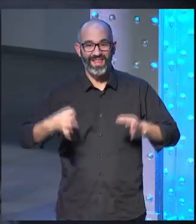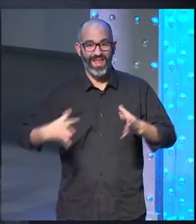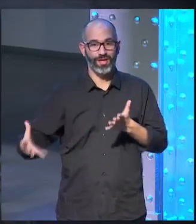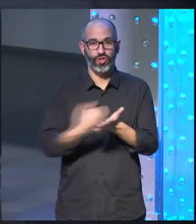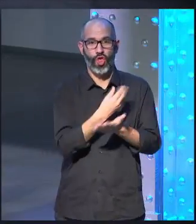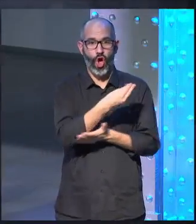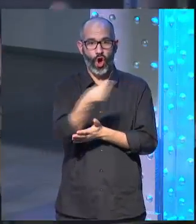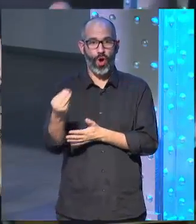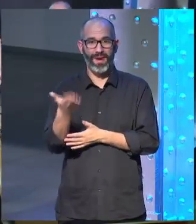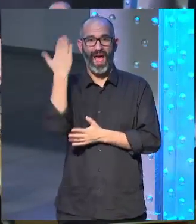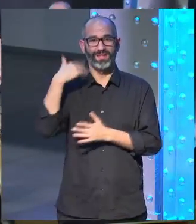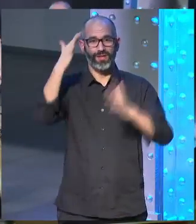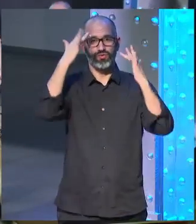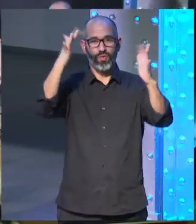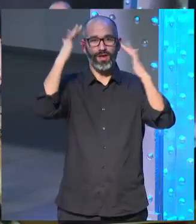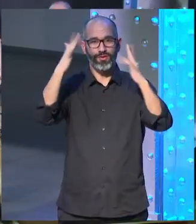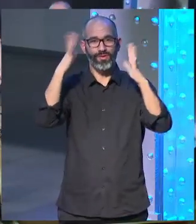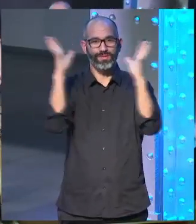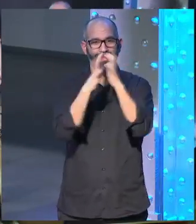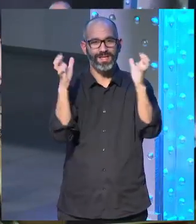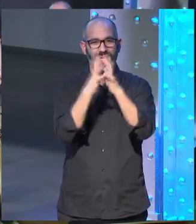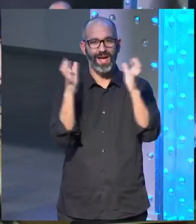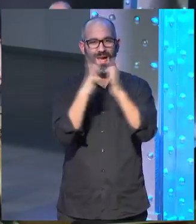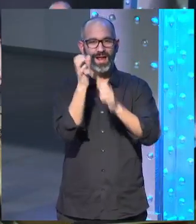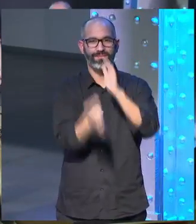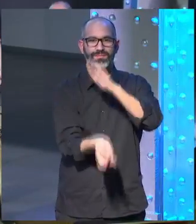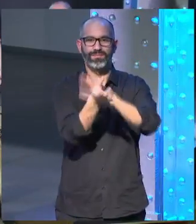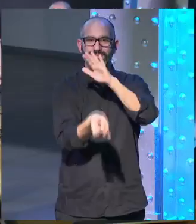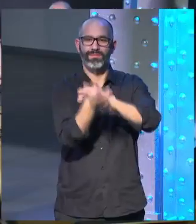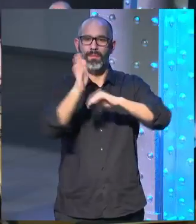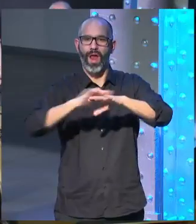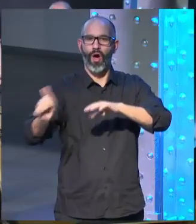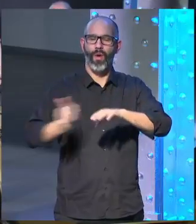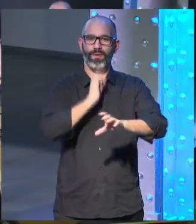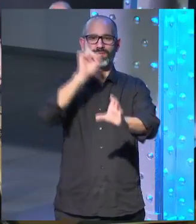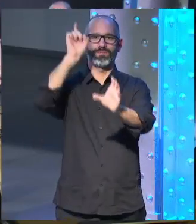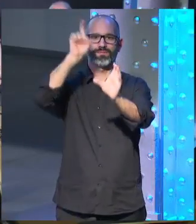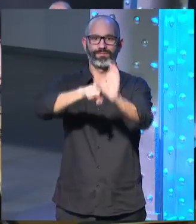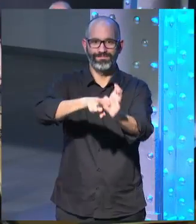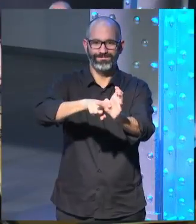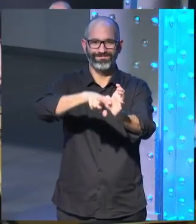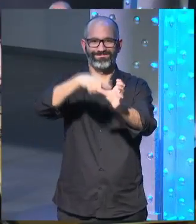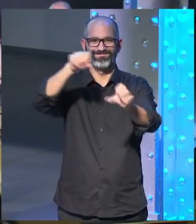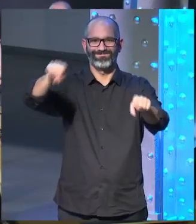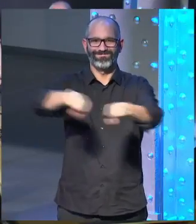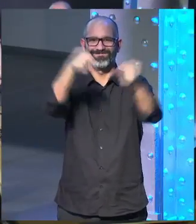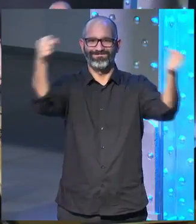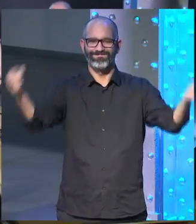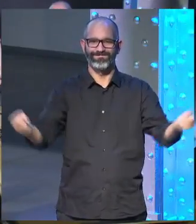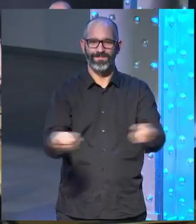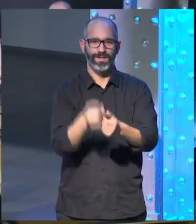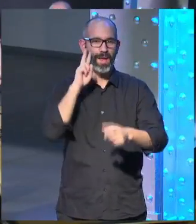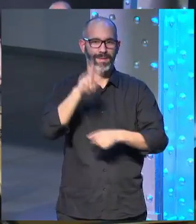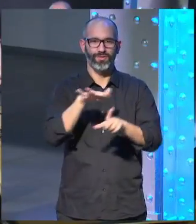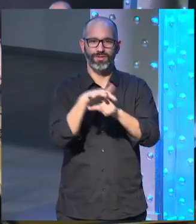jóvenes que tenían esos sueños, esas ganas de tener su oportunidad laboral, se han encontrado en el mundo, en